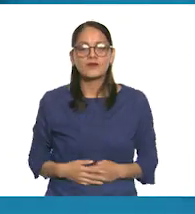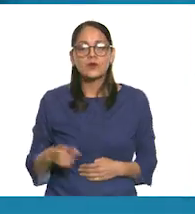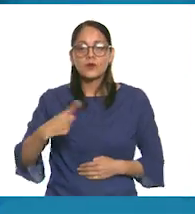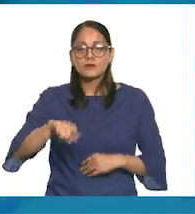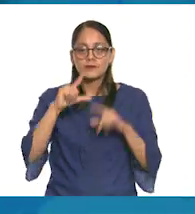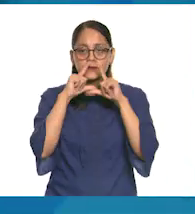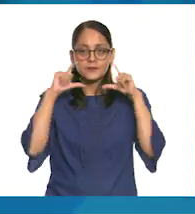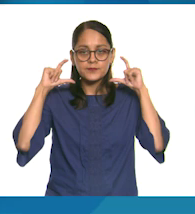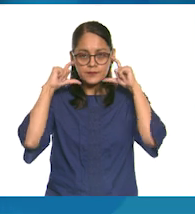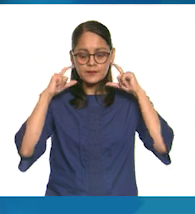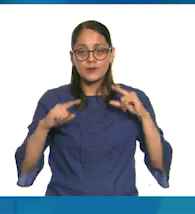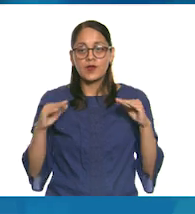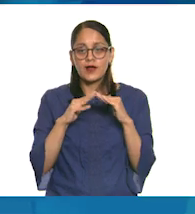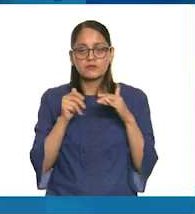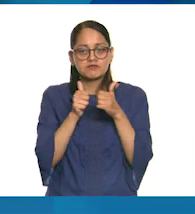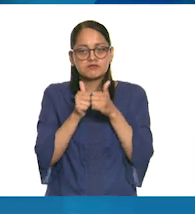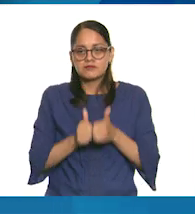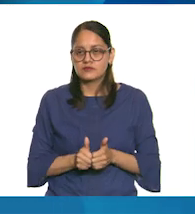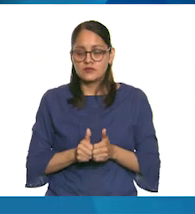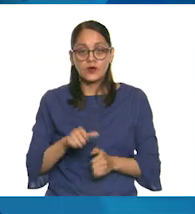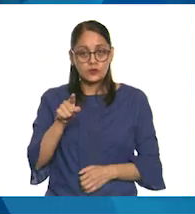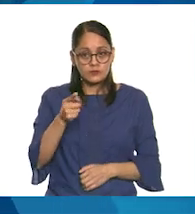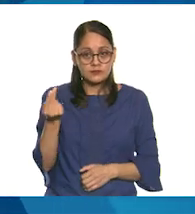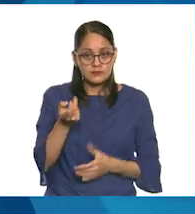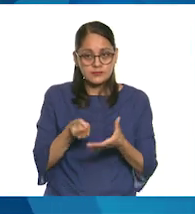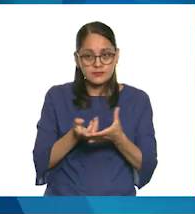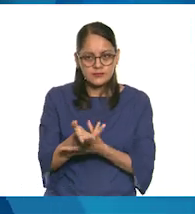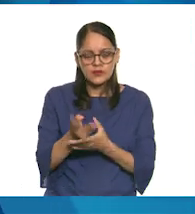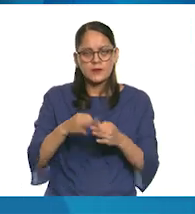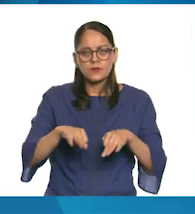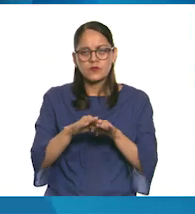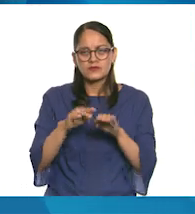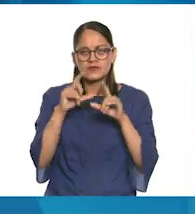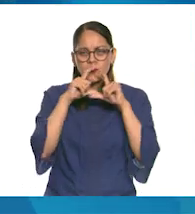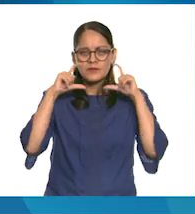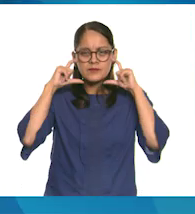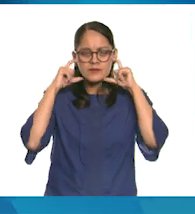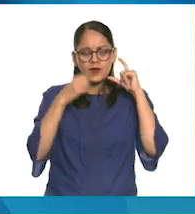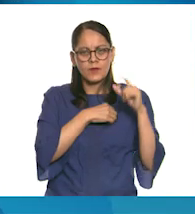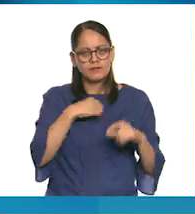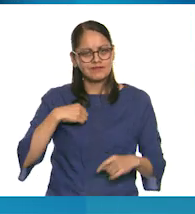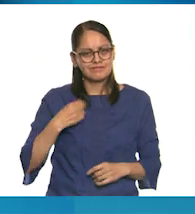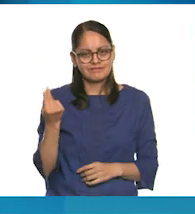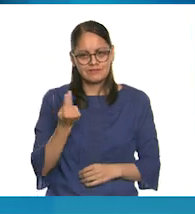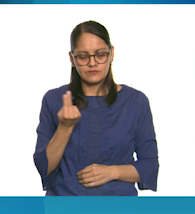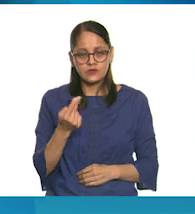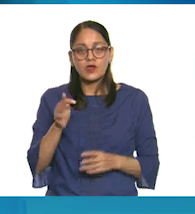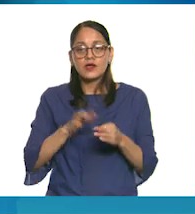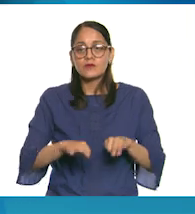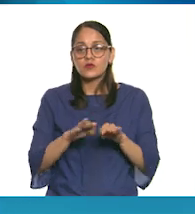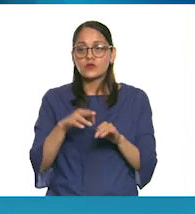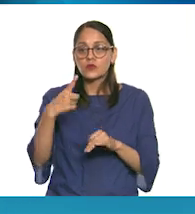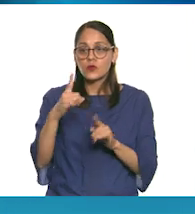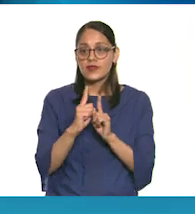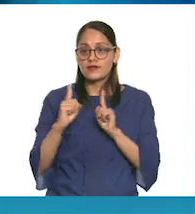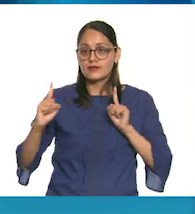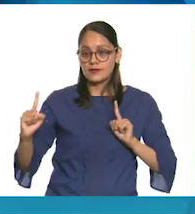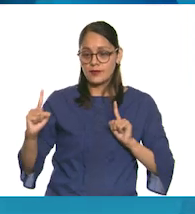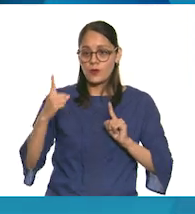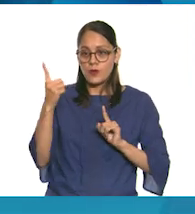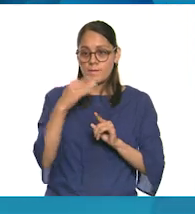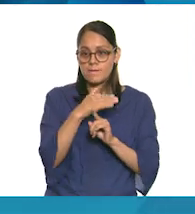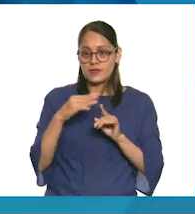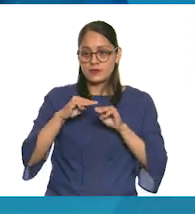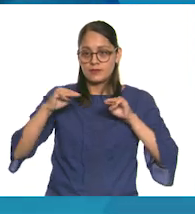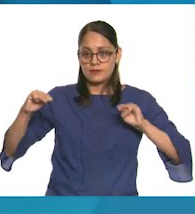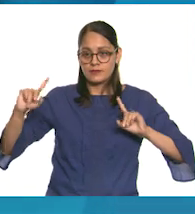Utiliza cubrebocas. No salgas de casa. Si tienes que hacerlo, recuerda que es obligatorio utilizarlo. Mantén una distancia mínima de un metro